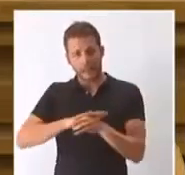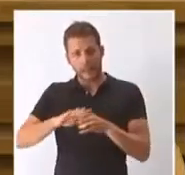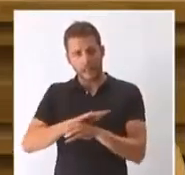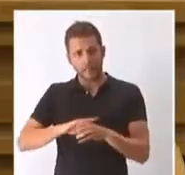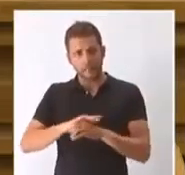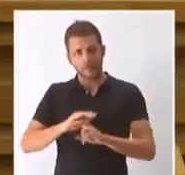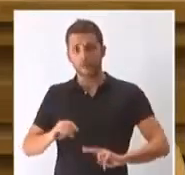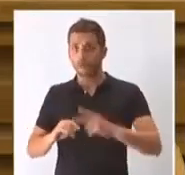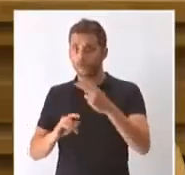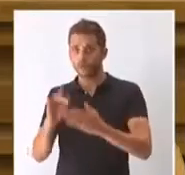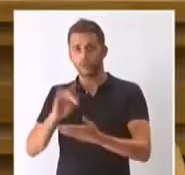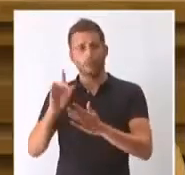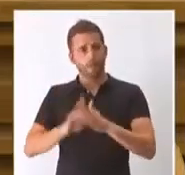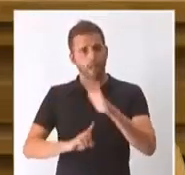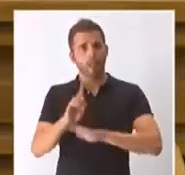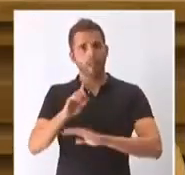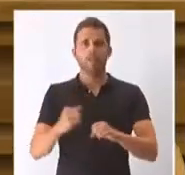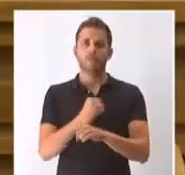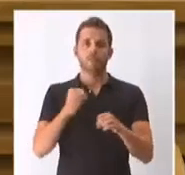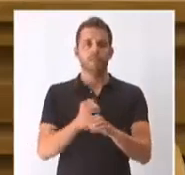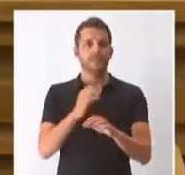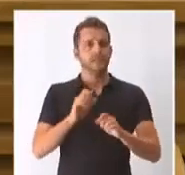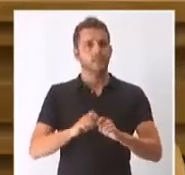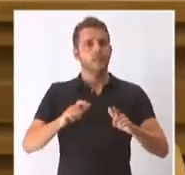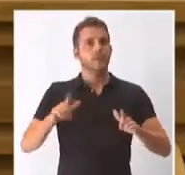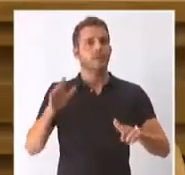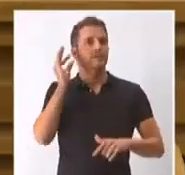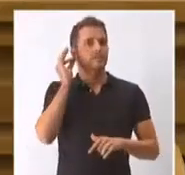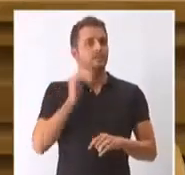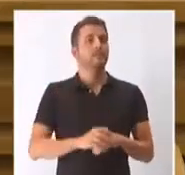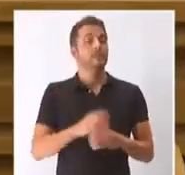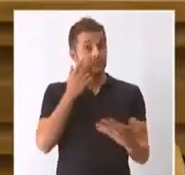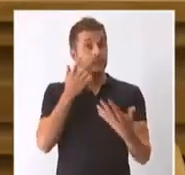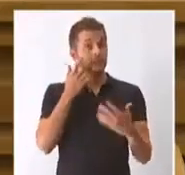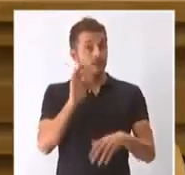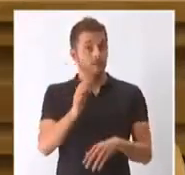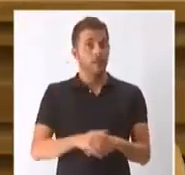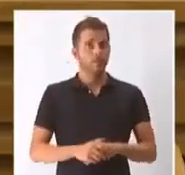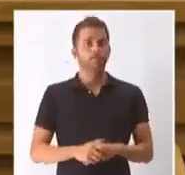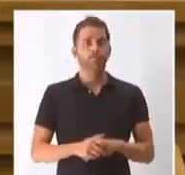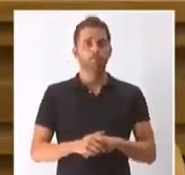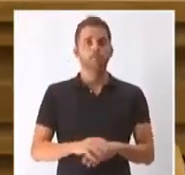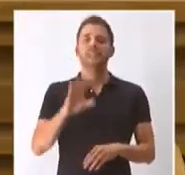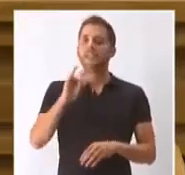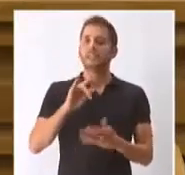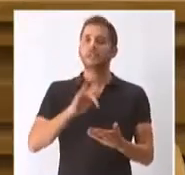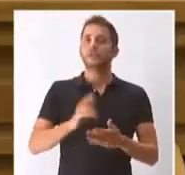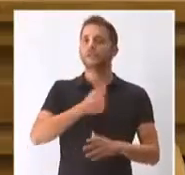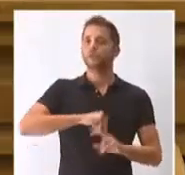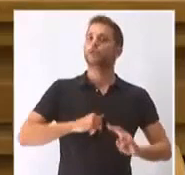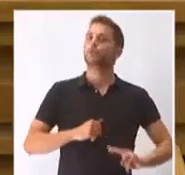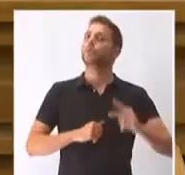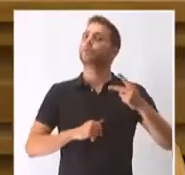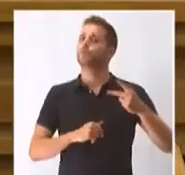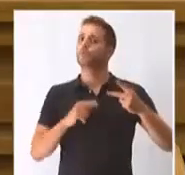en el ámbito del incremento del empleo femenino puede chocar verdad pues si estamos encabezando el ranking y además va muy bien